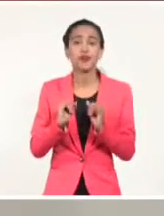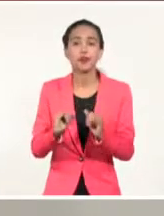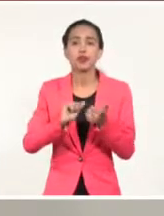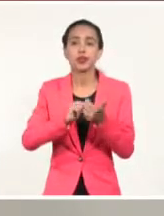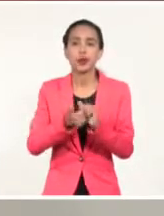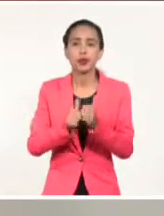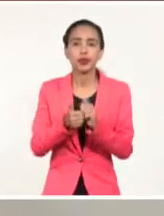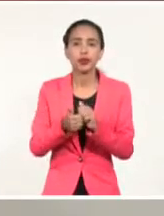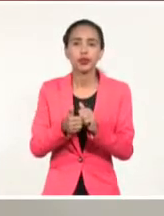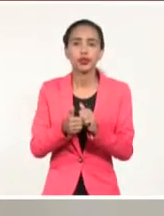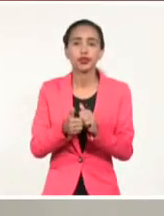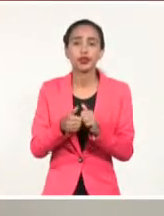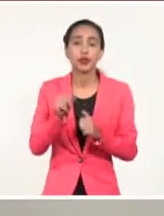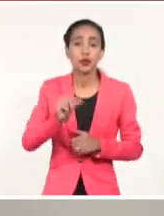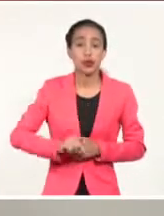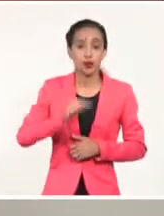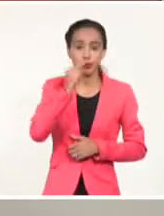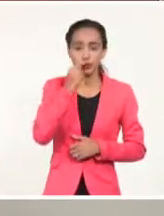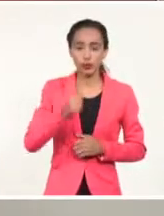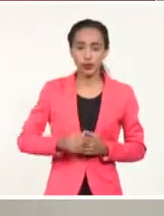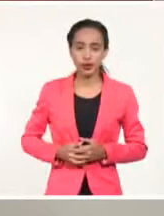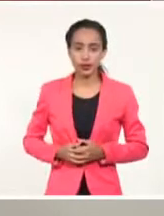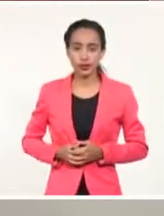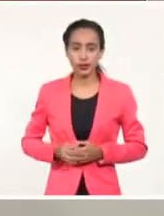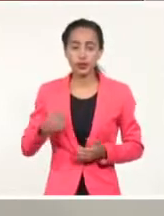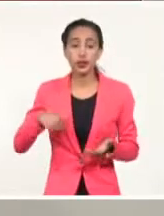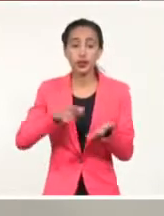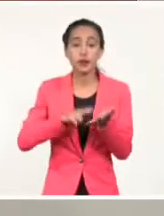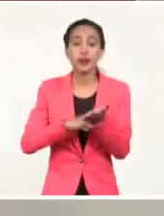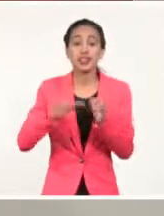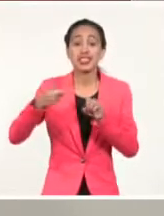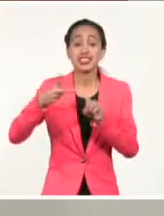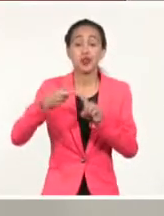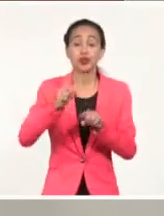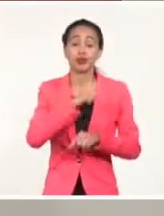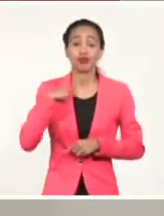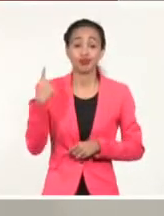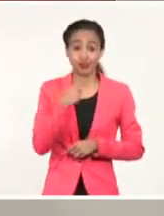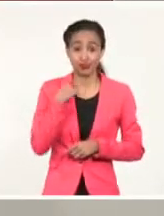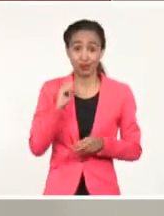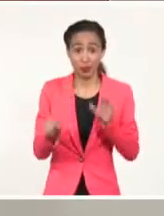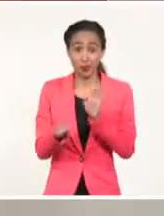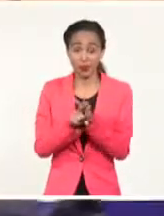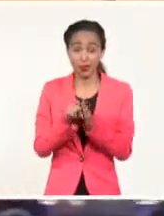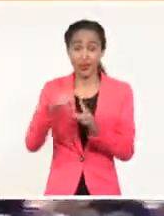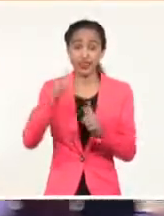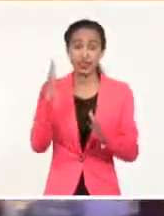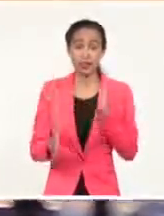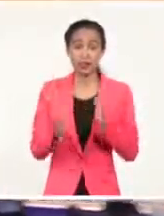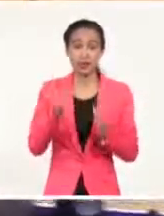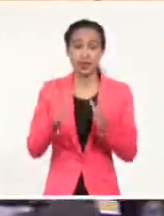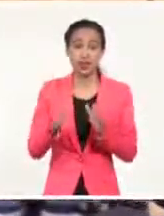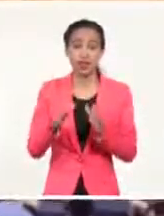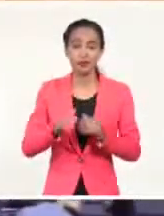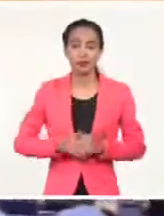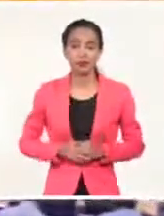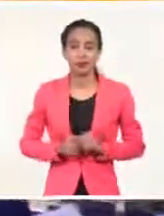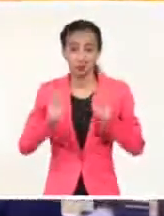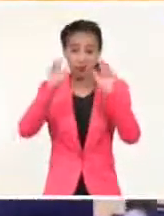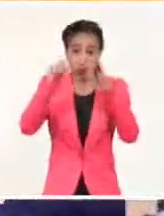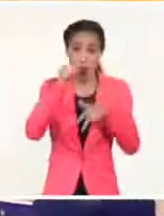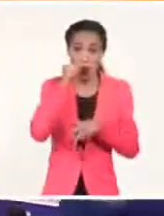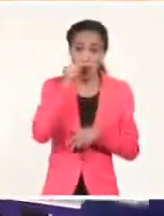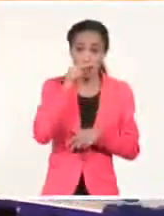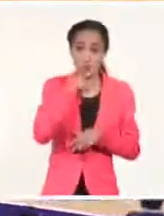y es que Golden State Warriors encajó este martes su segunda derrota en el inicio de la temporada regular en la NBA. Stephen Curry anotó